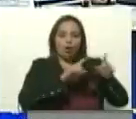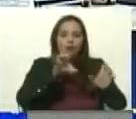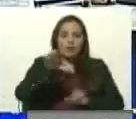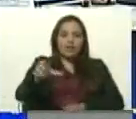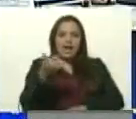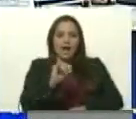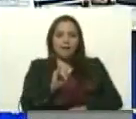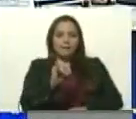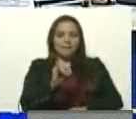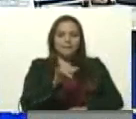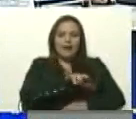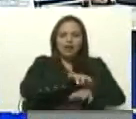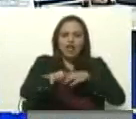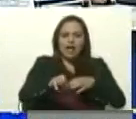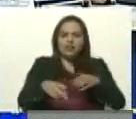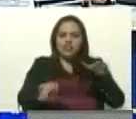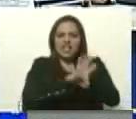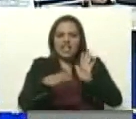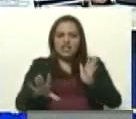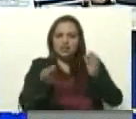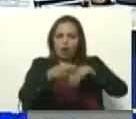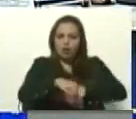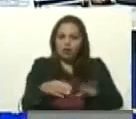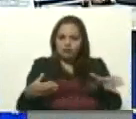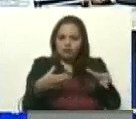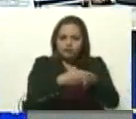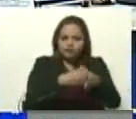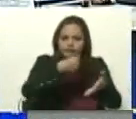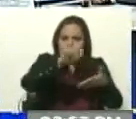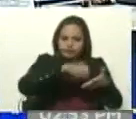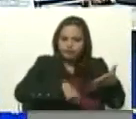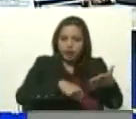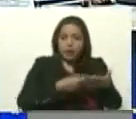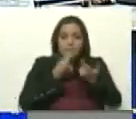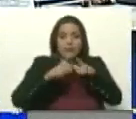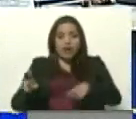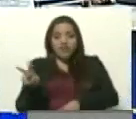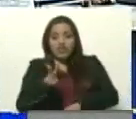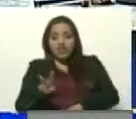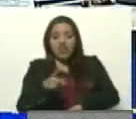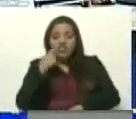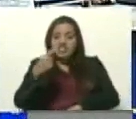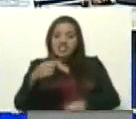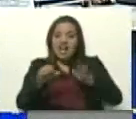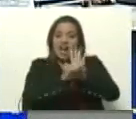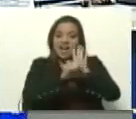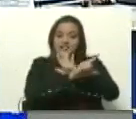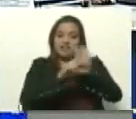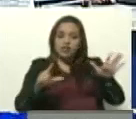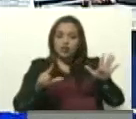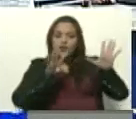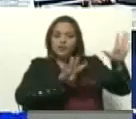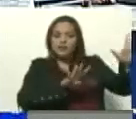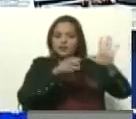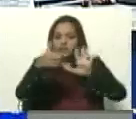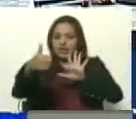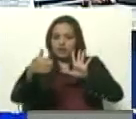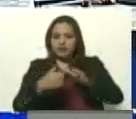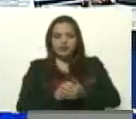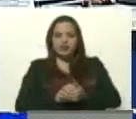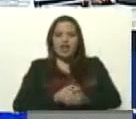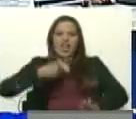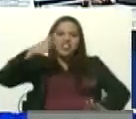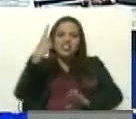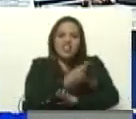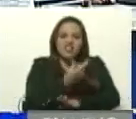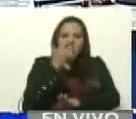la mayoría, el derecho a la negociación colectiva. Pero en Venezuela se contempla en el artículo 96 la